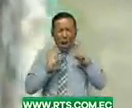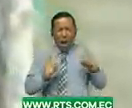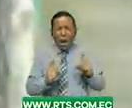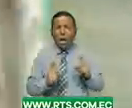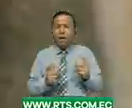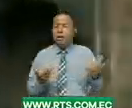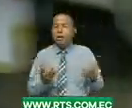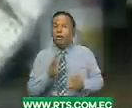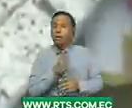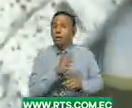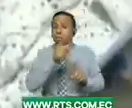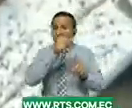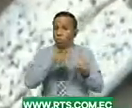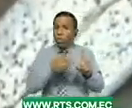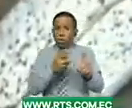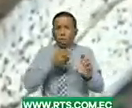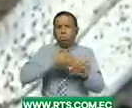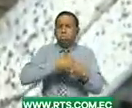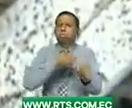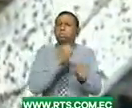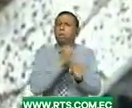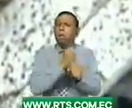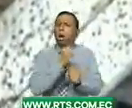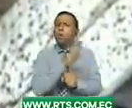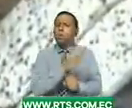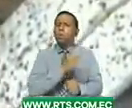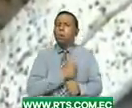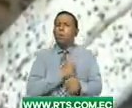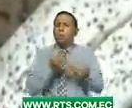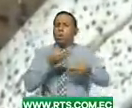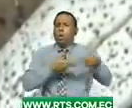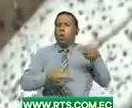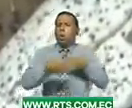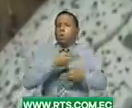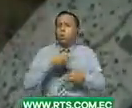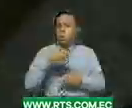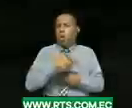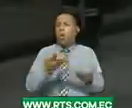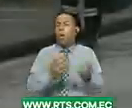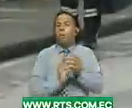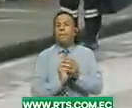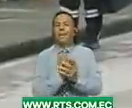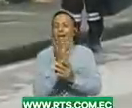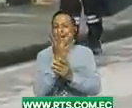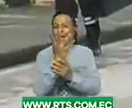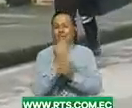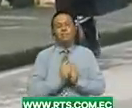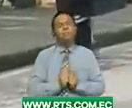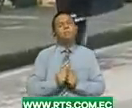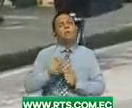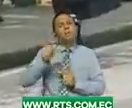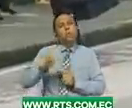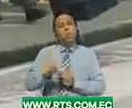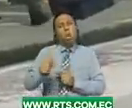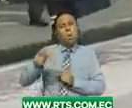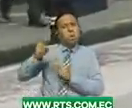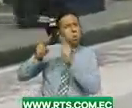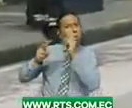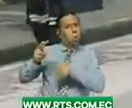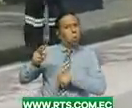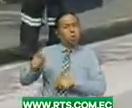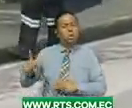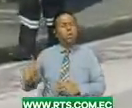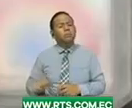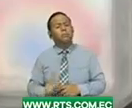Estaba en su negocio de aluminio y vidrio ubicado en Milagro, provincia de Guayas, cuando llegó un desconocido para atacarlo. Se trata